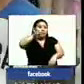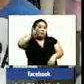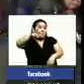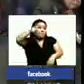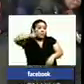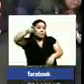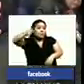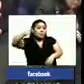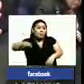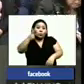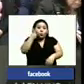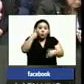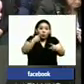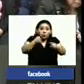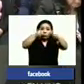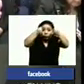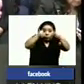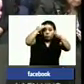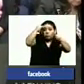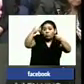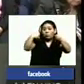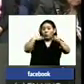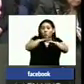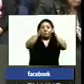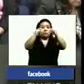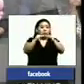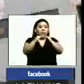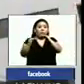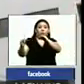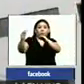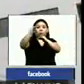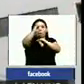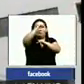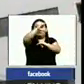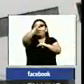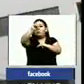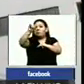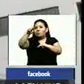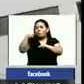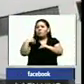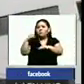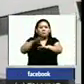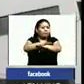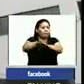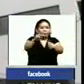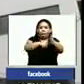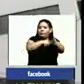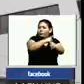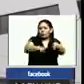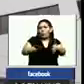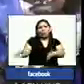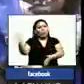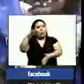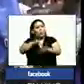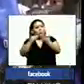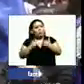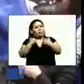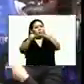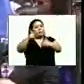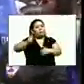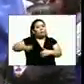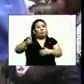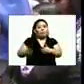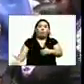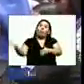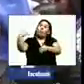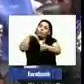en cárcel de mujeres, hasta que la sala de lo penal de la Corte Suprema de Justicia anuló la sentencia, por lo que el juicio